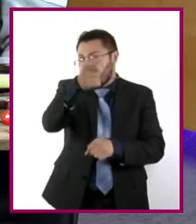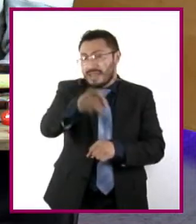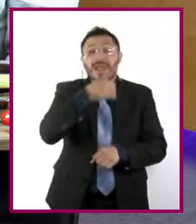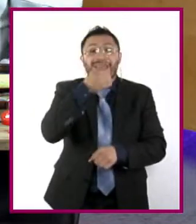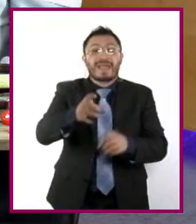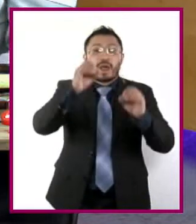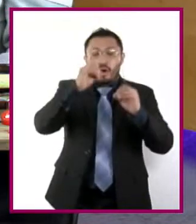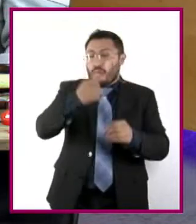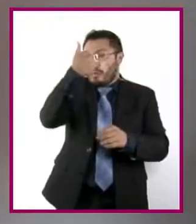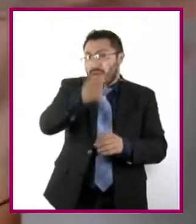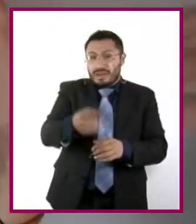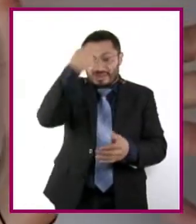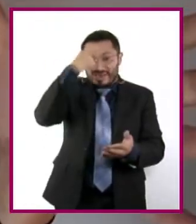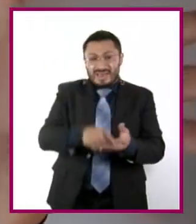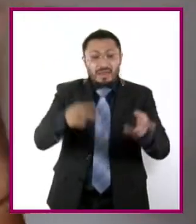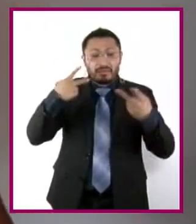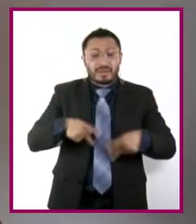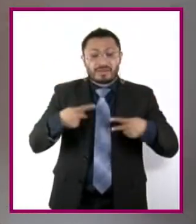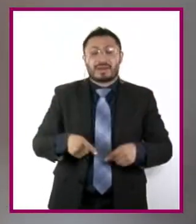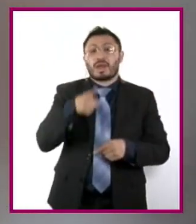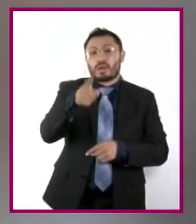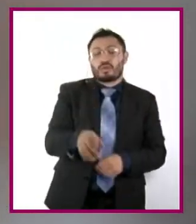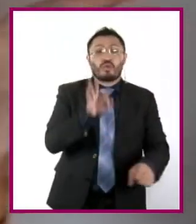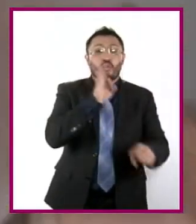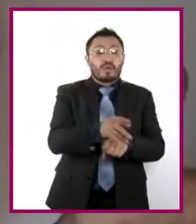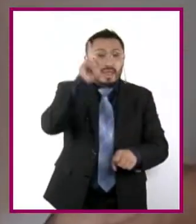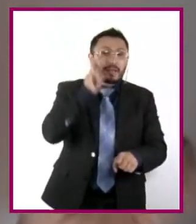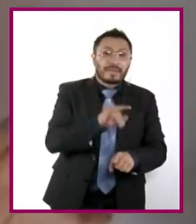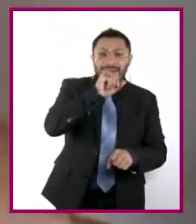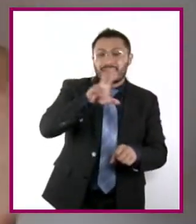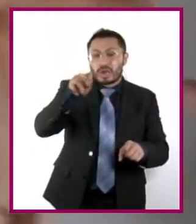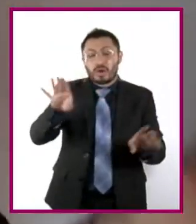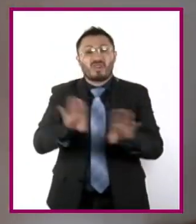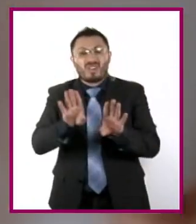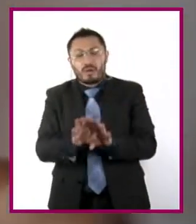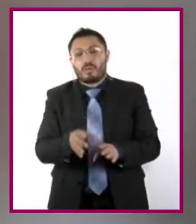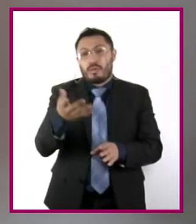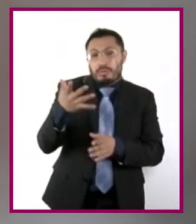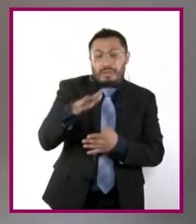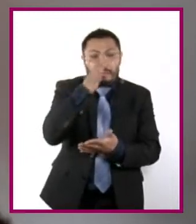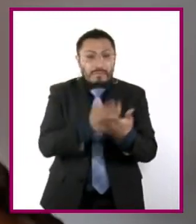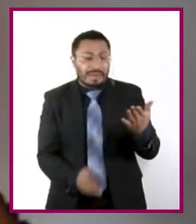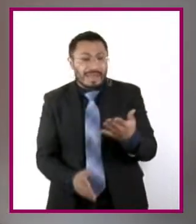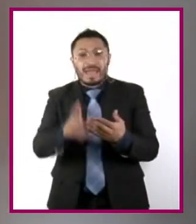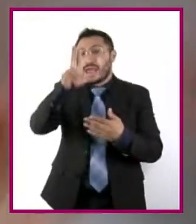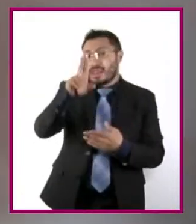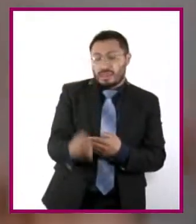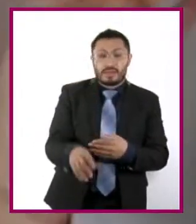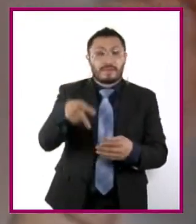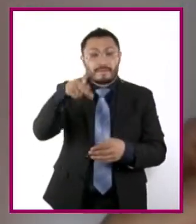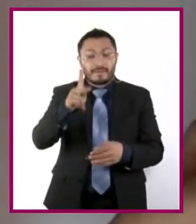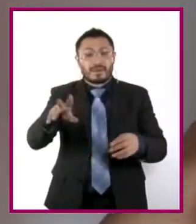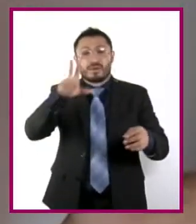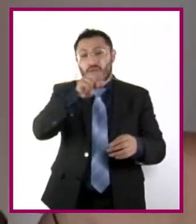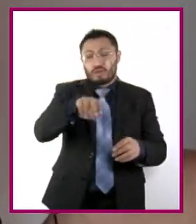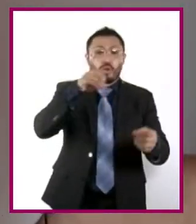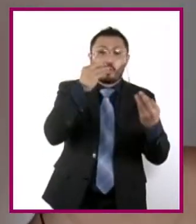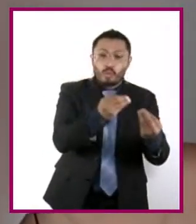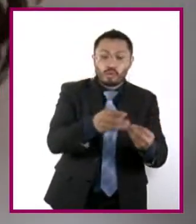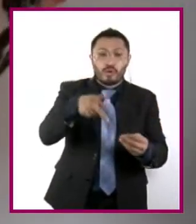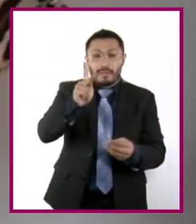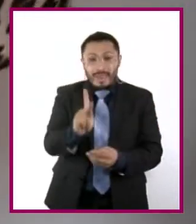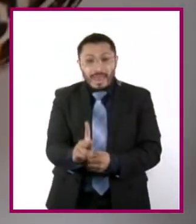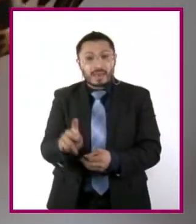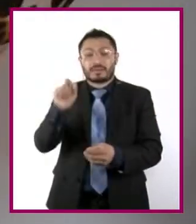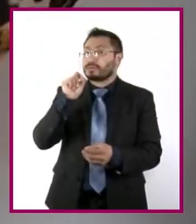porque así lo cree quien lo dice. O eres feminista o no eres feminista. No eres medio feminista ni casi feminista y sobre todo no eres feminista,